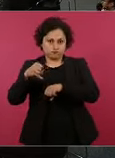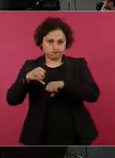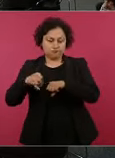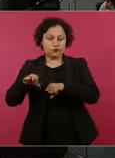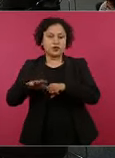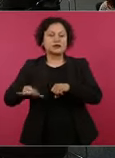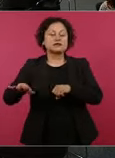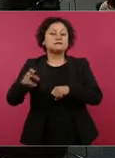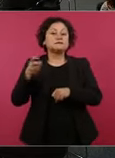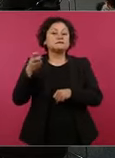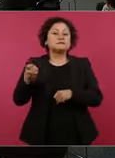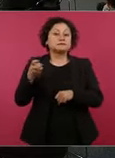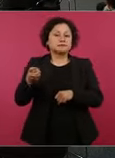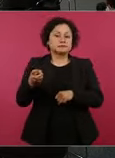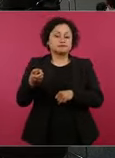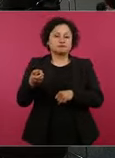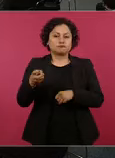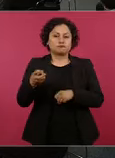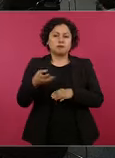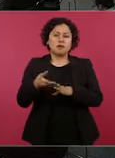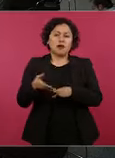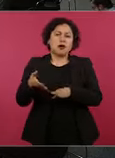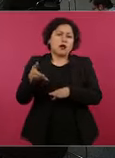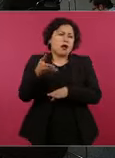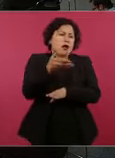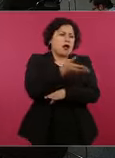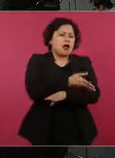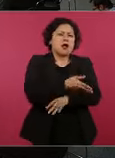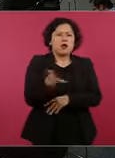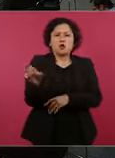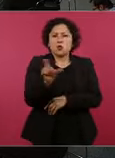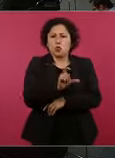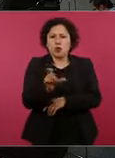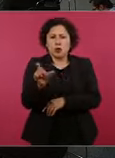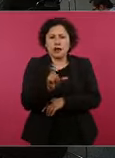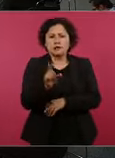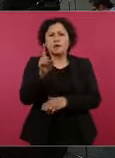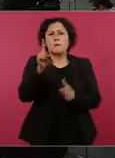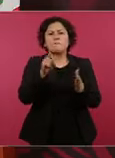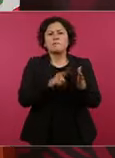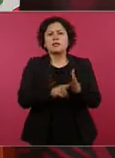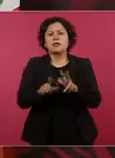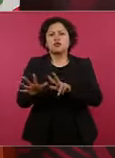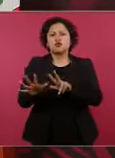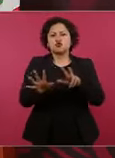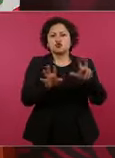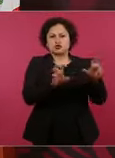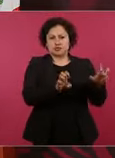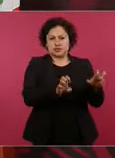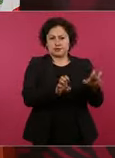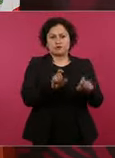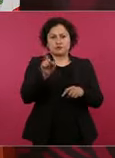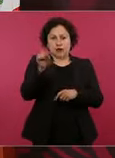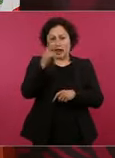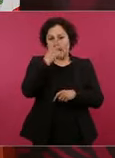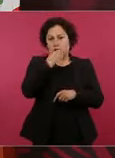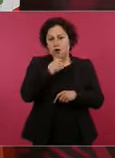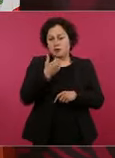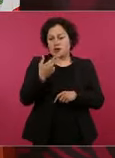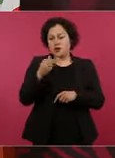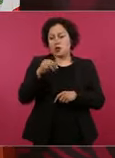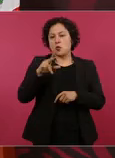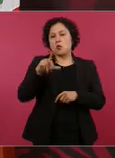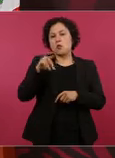Y desde principios del siglo XIX, que estuvo por acá Humboldt, ya en